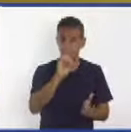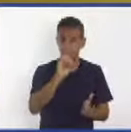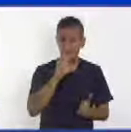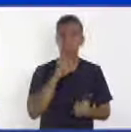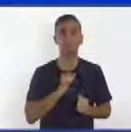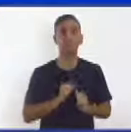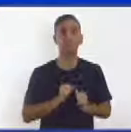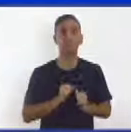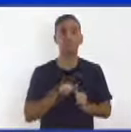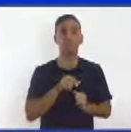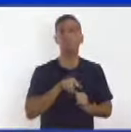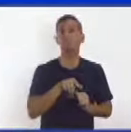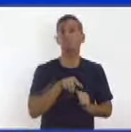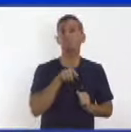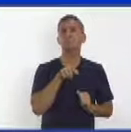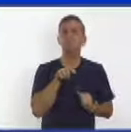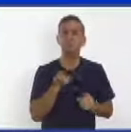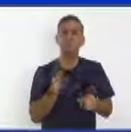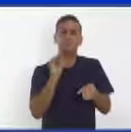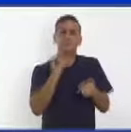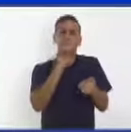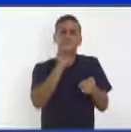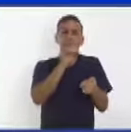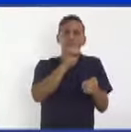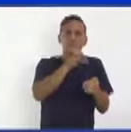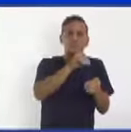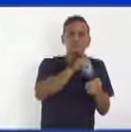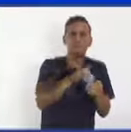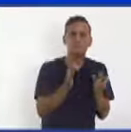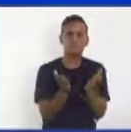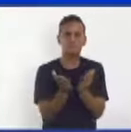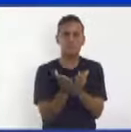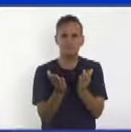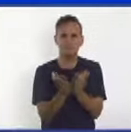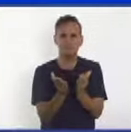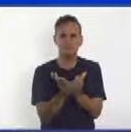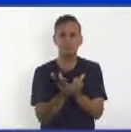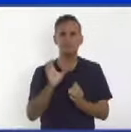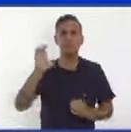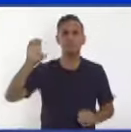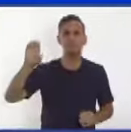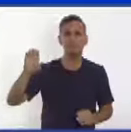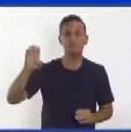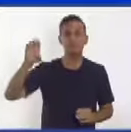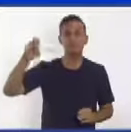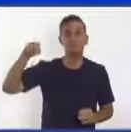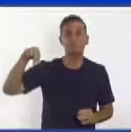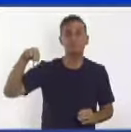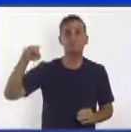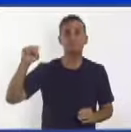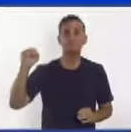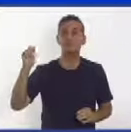ubiquen en la página 270 en la que ya van a adentrarse en el estudio